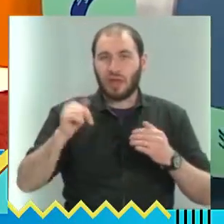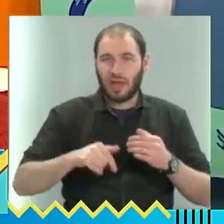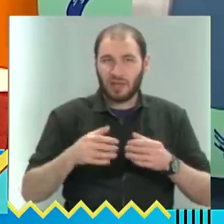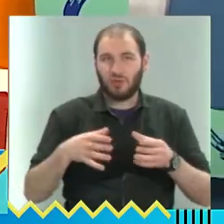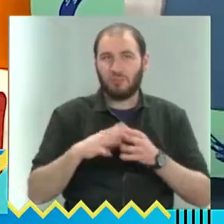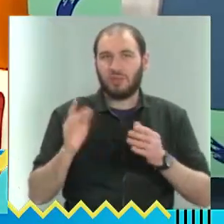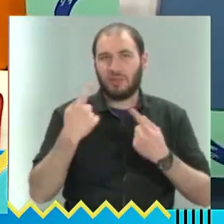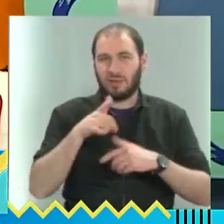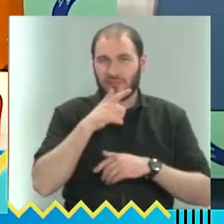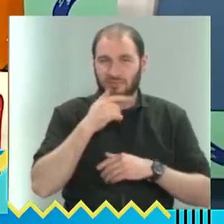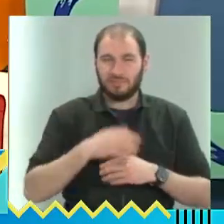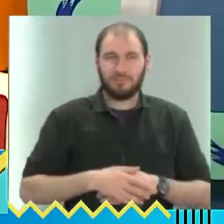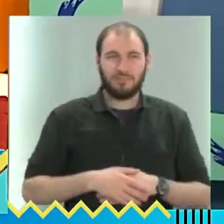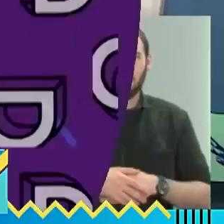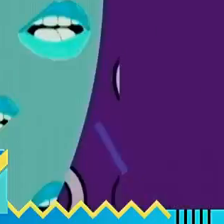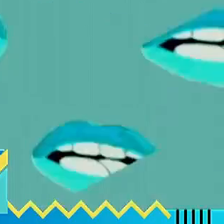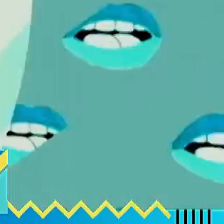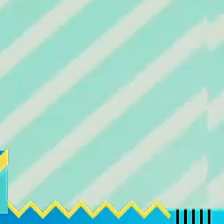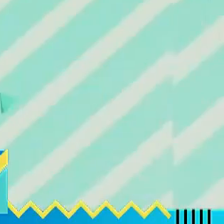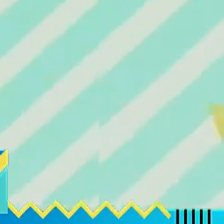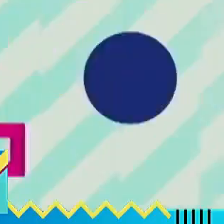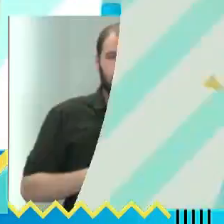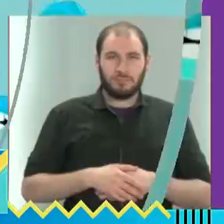paquete, Distintos Parecidos de hoy.